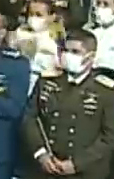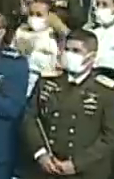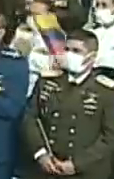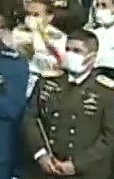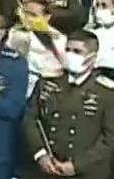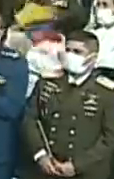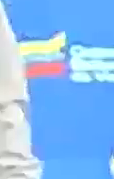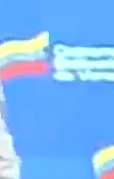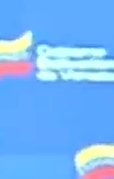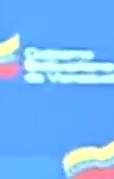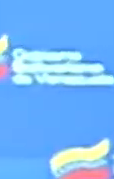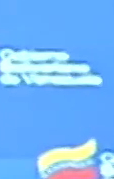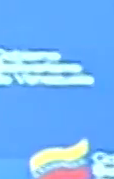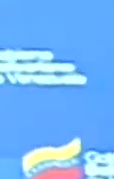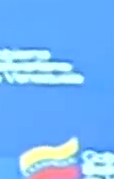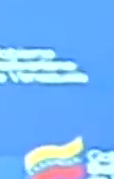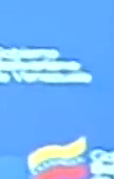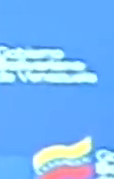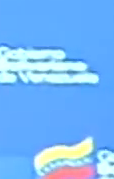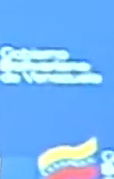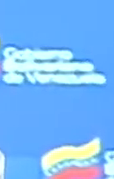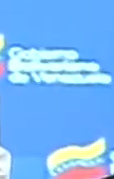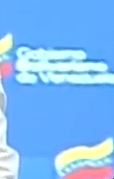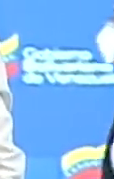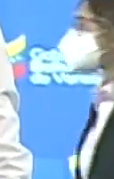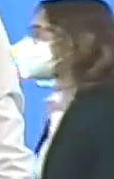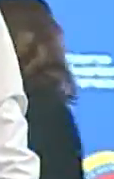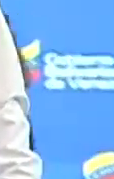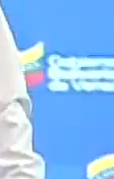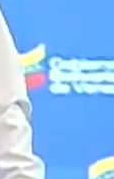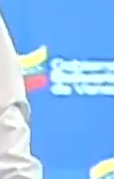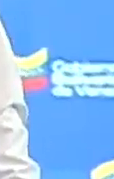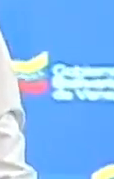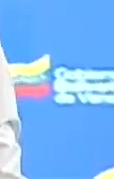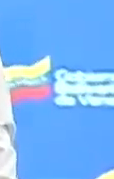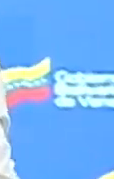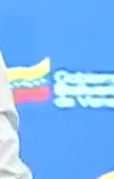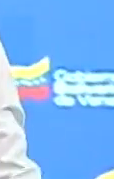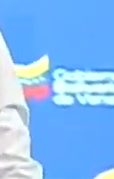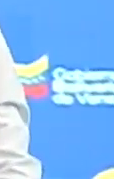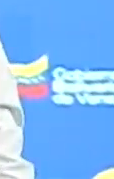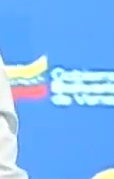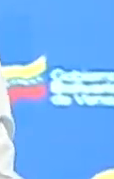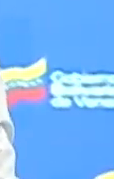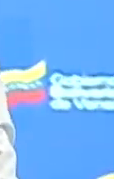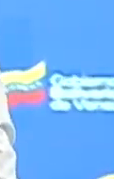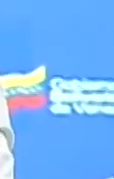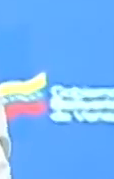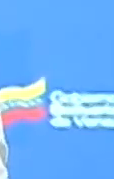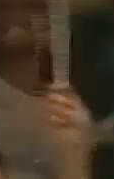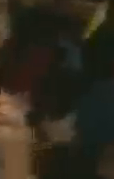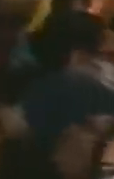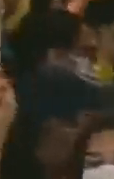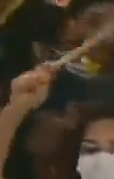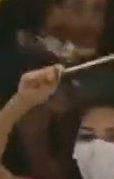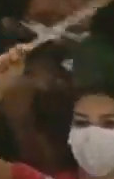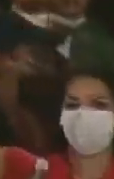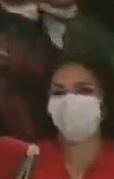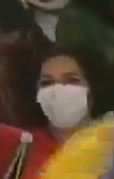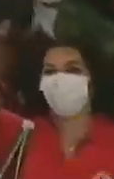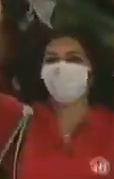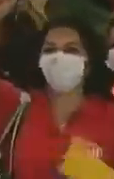y correcto preparar la juventud con la ciencia. Ustedes están al 100% al apostolado de la